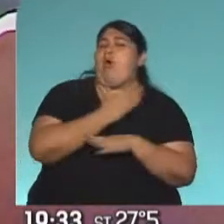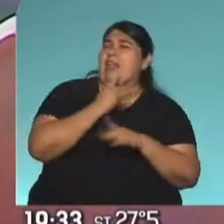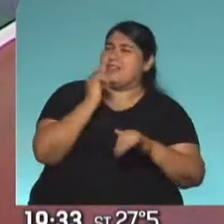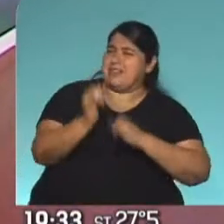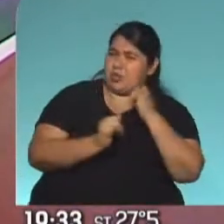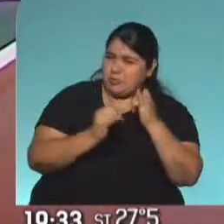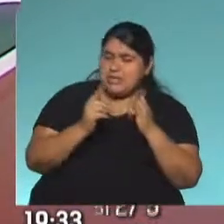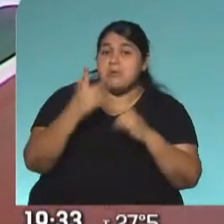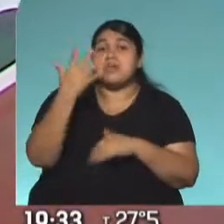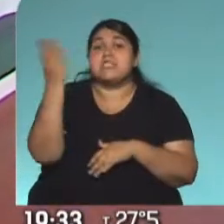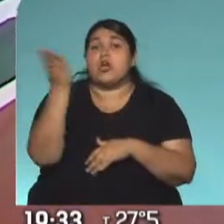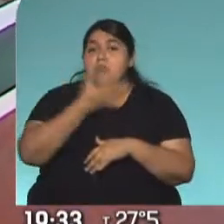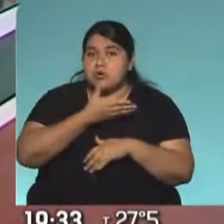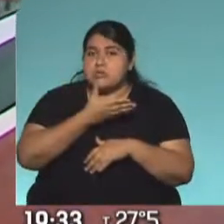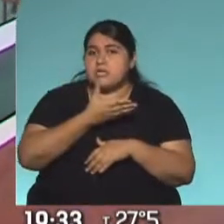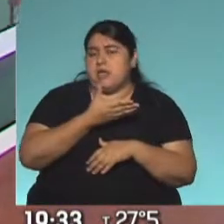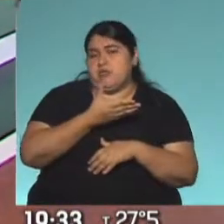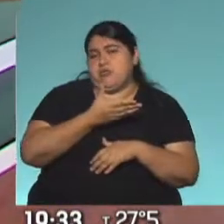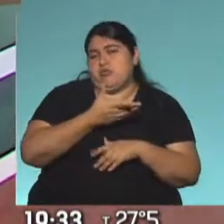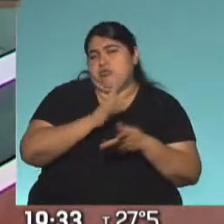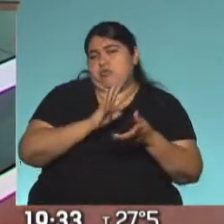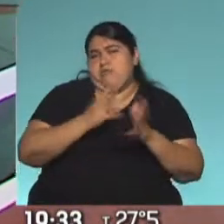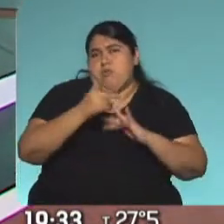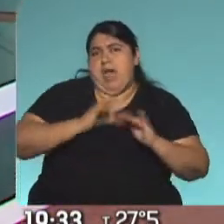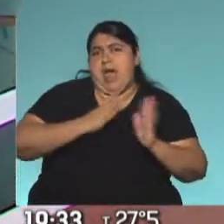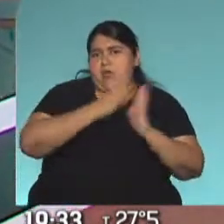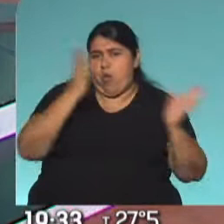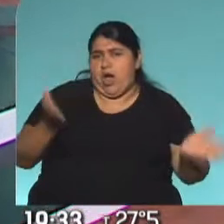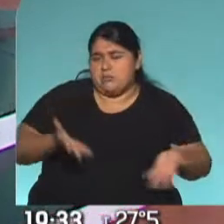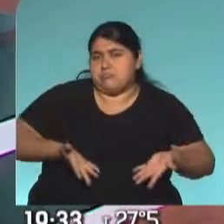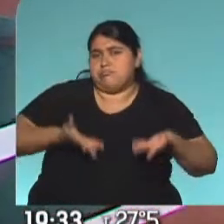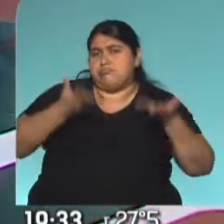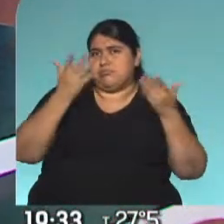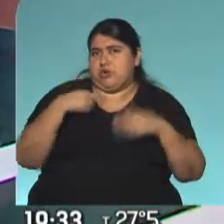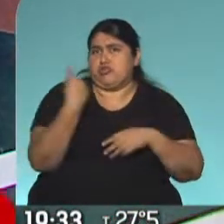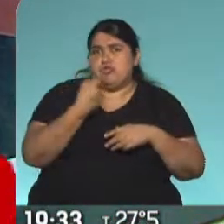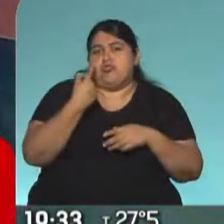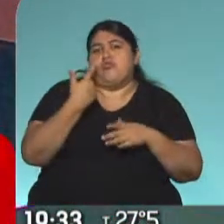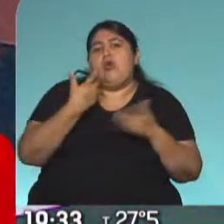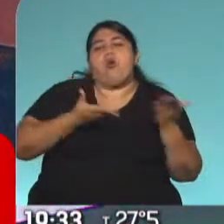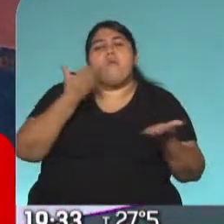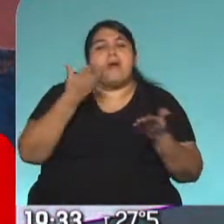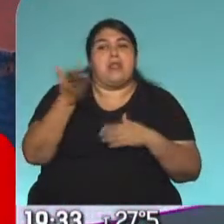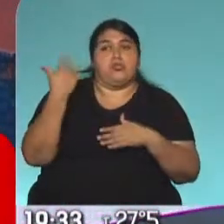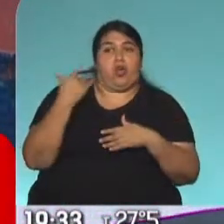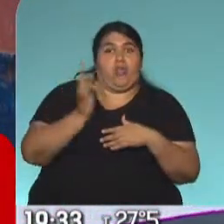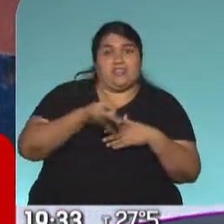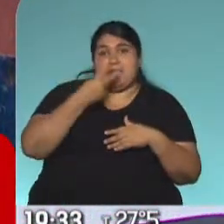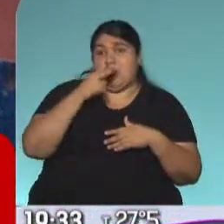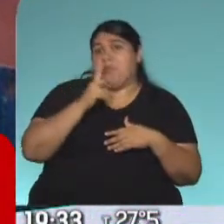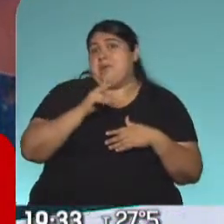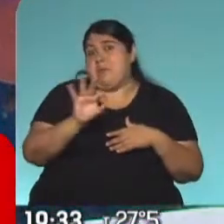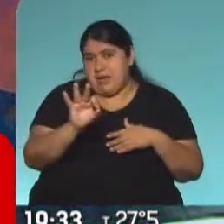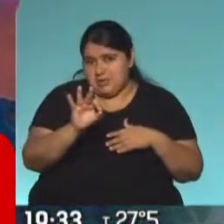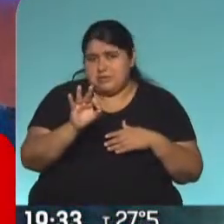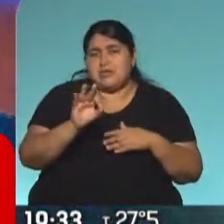Entonces, 5% ha sido el crecimiento a nivel interanual. Cuando decimos interanual, lo que estamos comparando es diciembre, en este caso de 2020, con